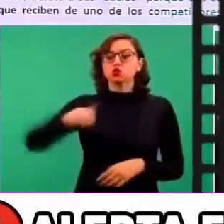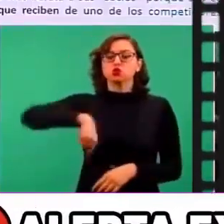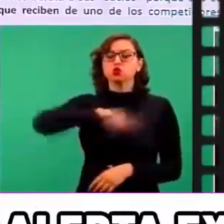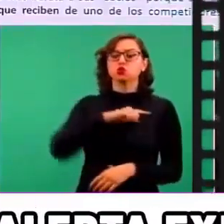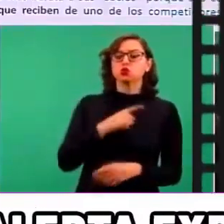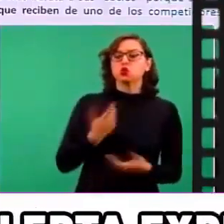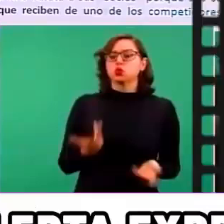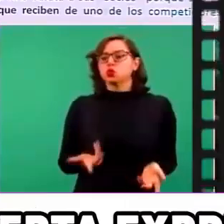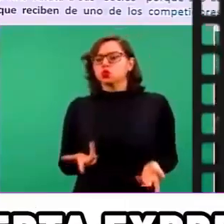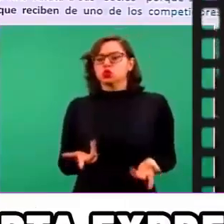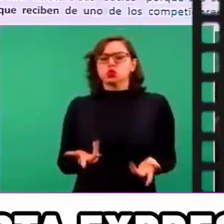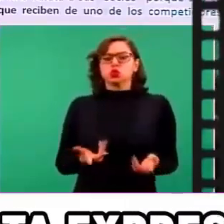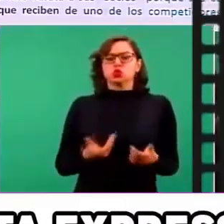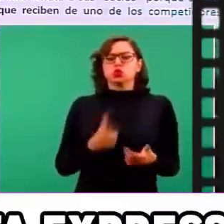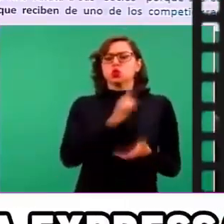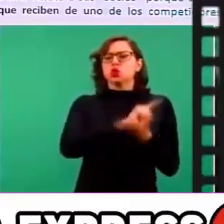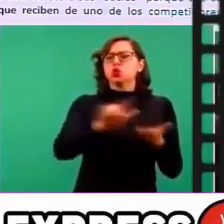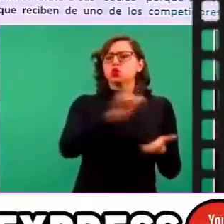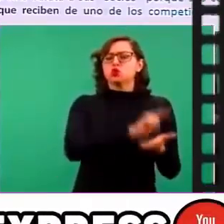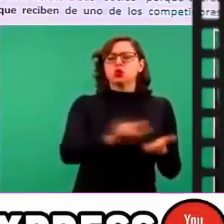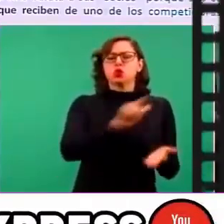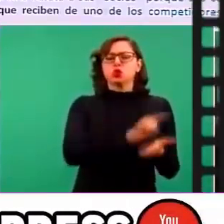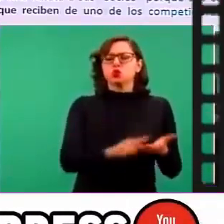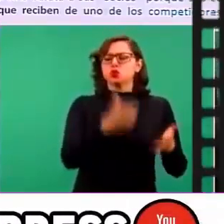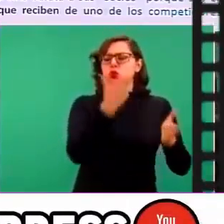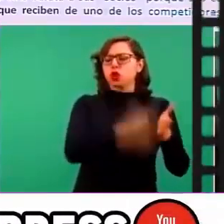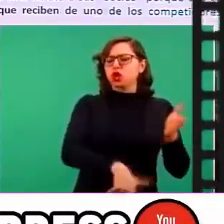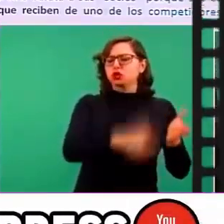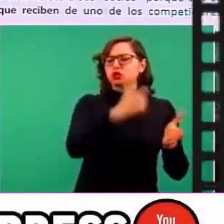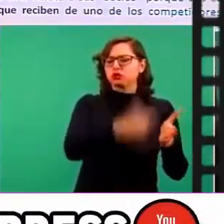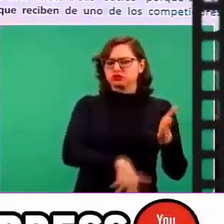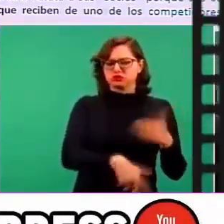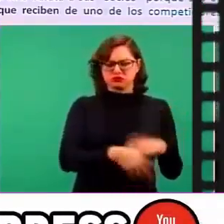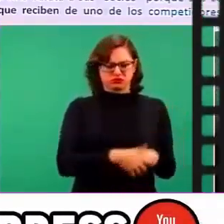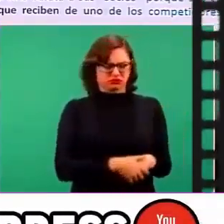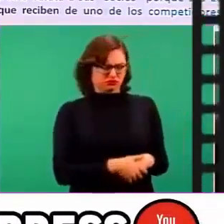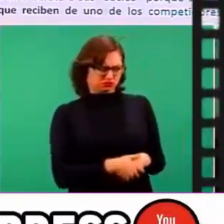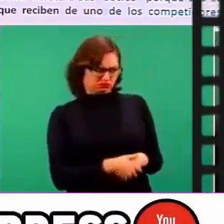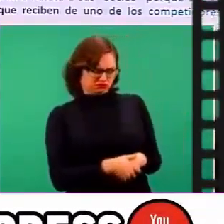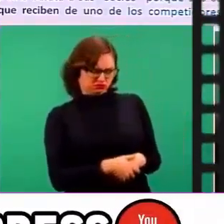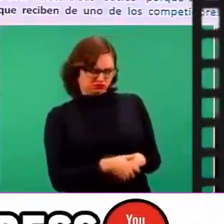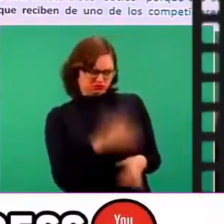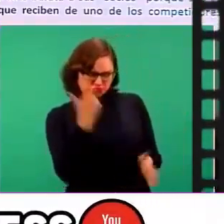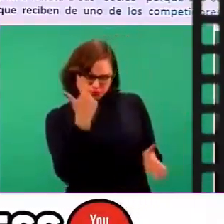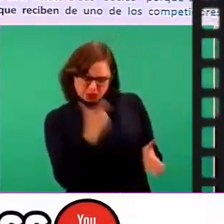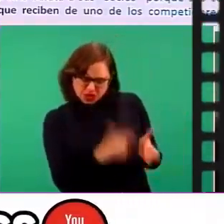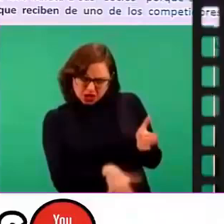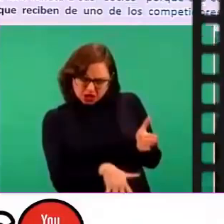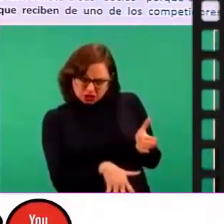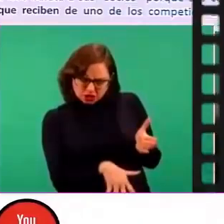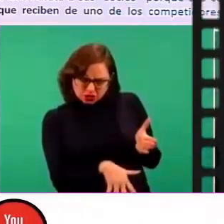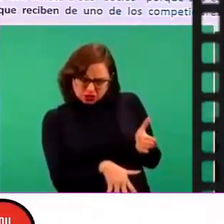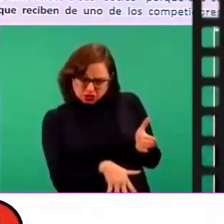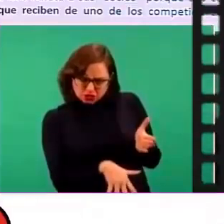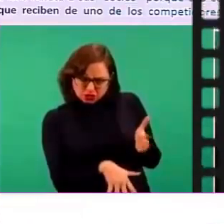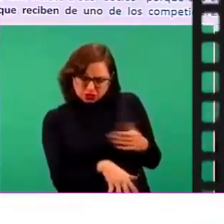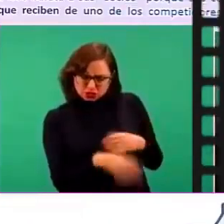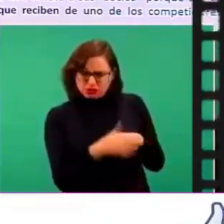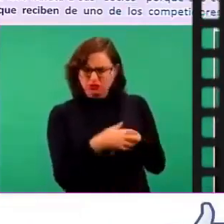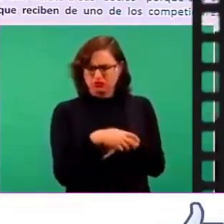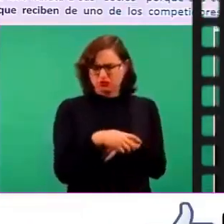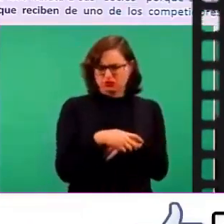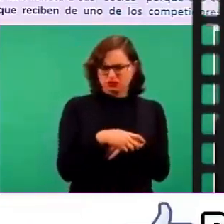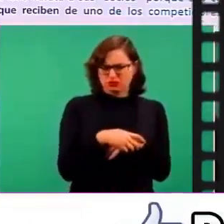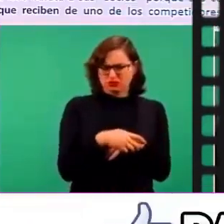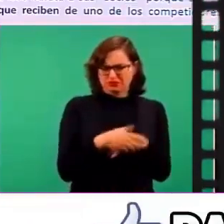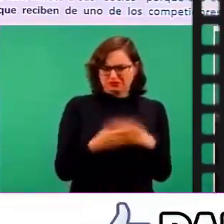estas empresas. Y esto es apenas de lo que se sabe. No hay una ni dos empresas en México. Hay cientos que encontraron en México el país